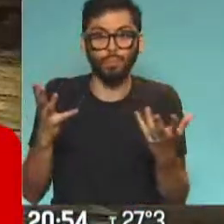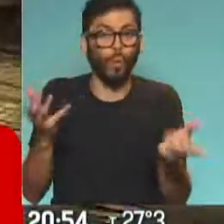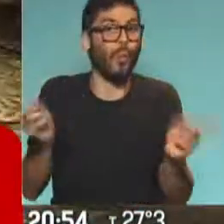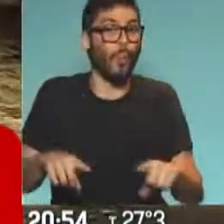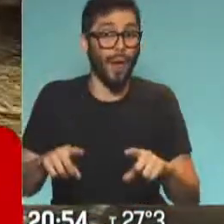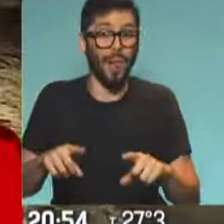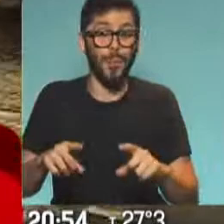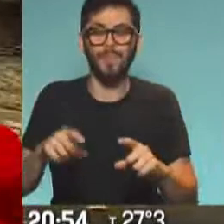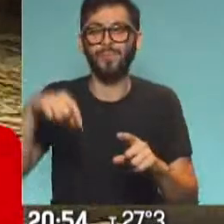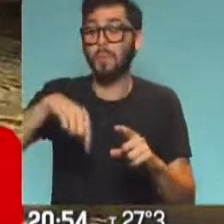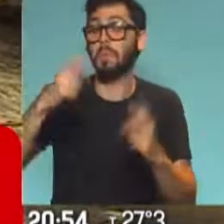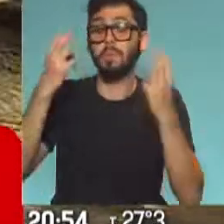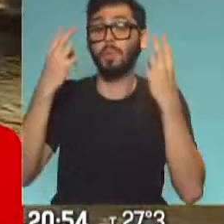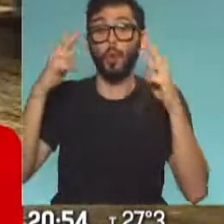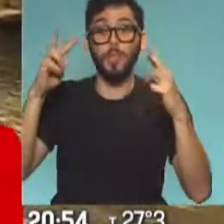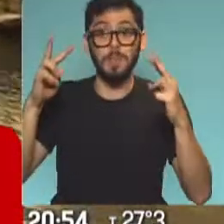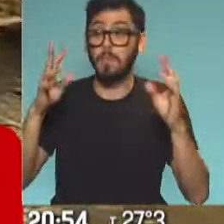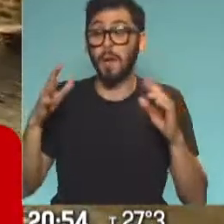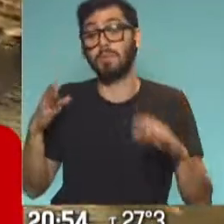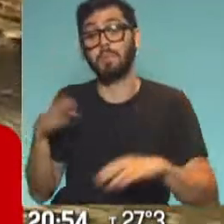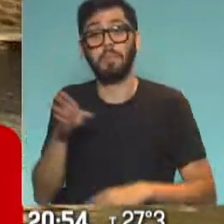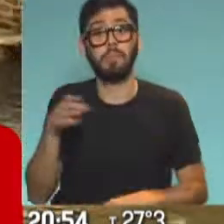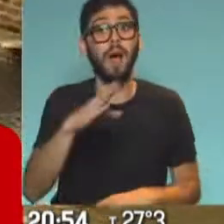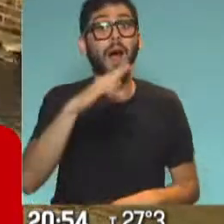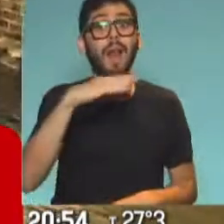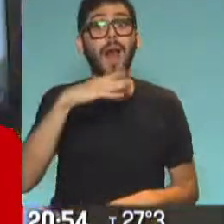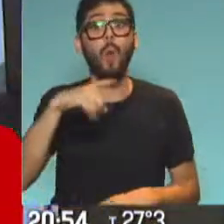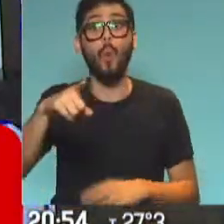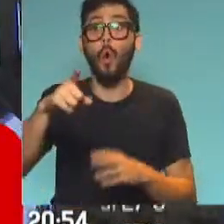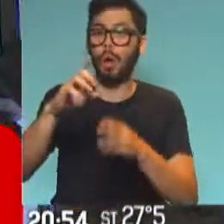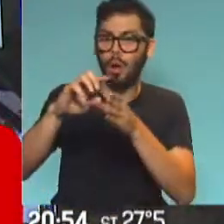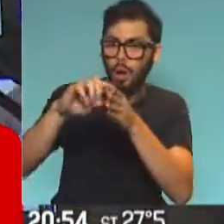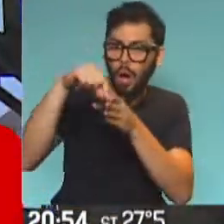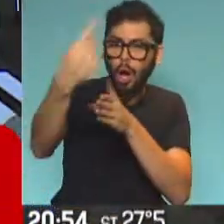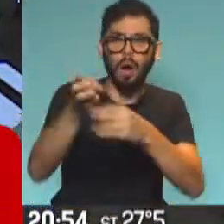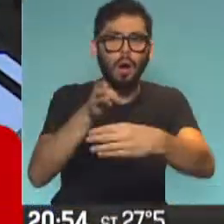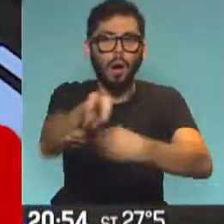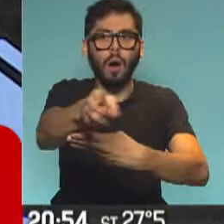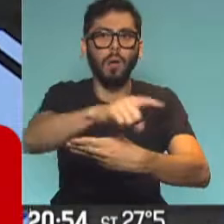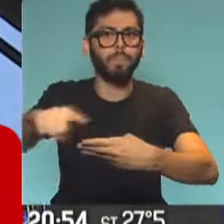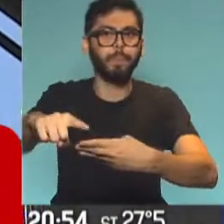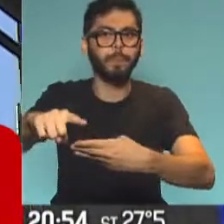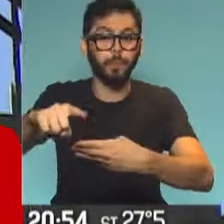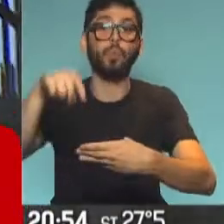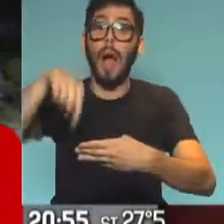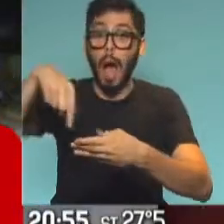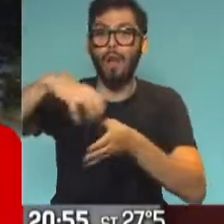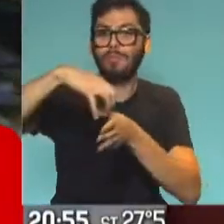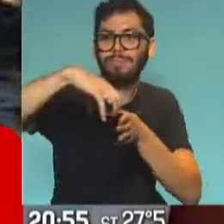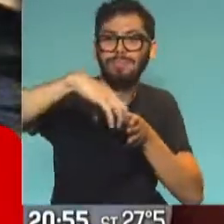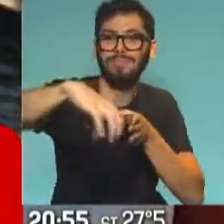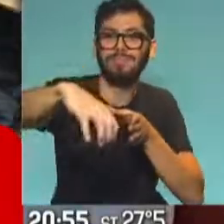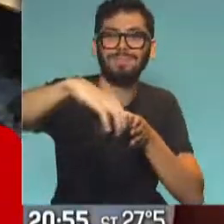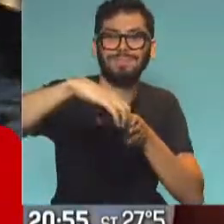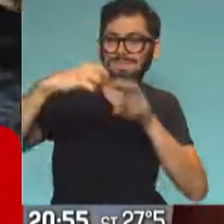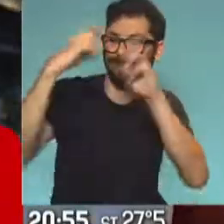Actualmente, el turista que llega a La Boca no puede cruzar a la otra margen. Entonces vamos a trabajar con las comunidades para generar